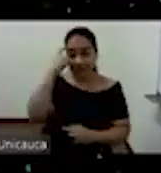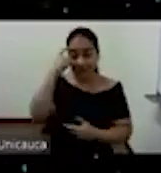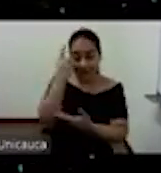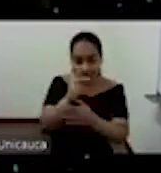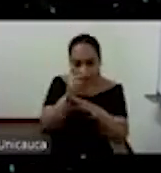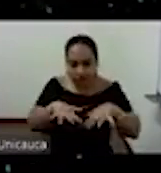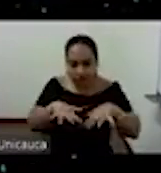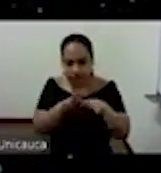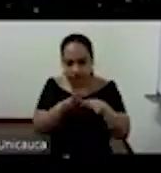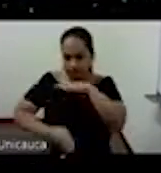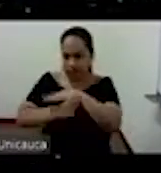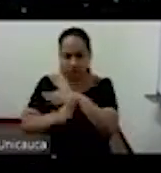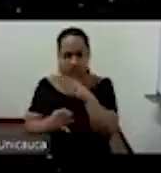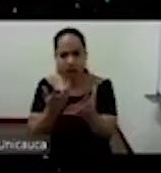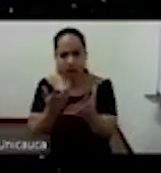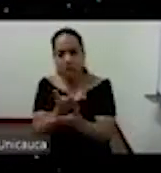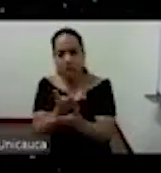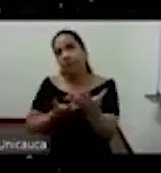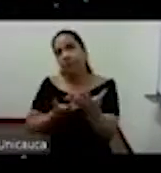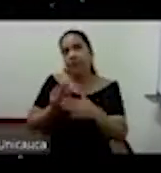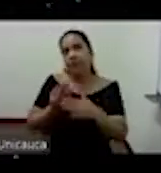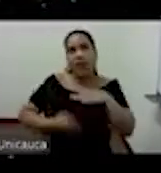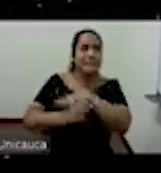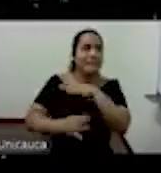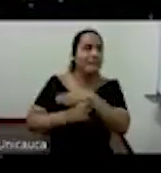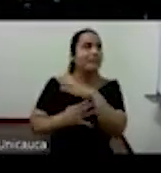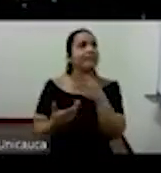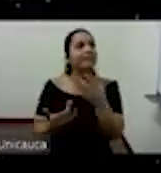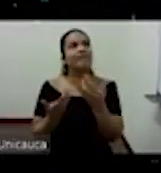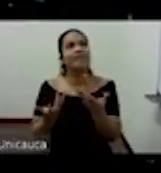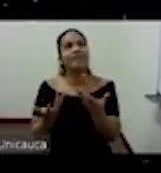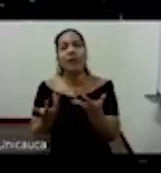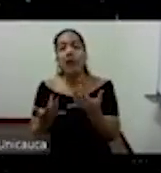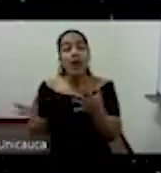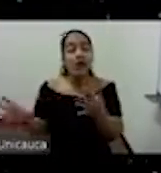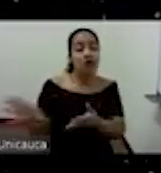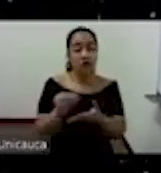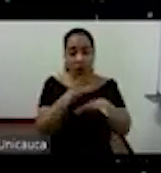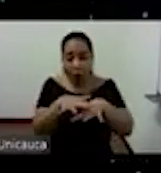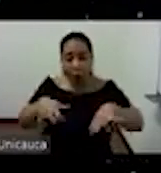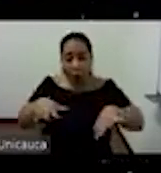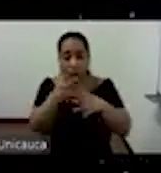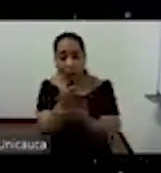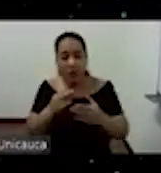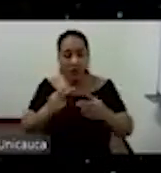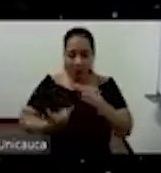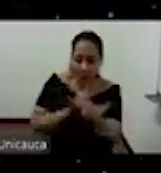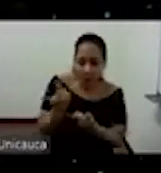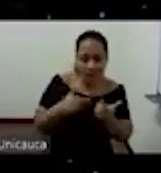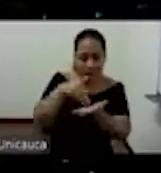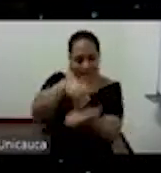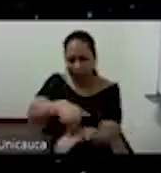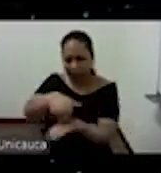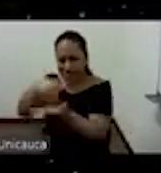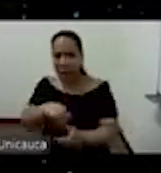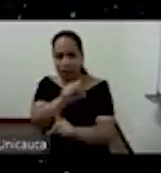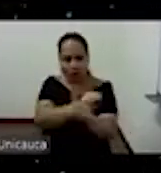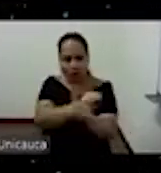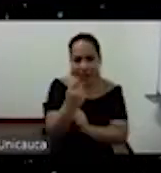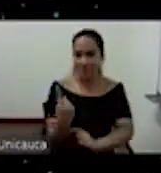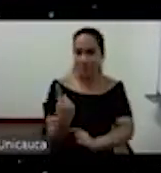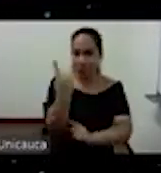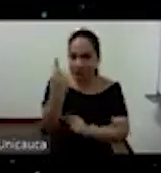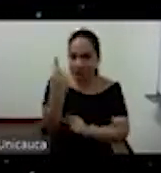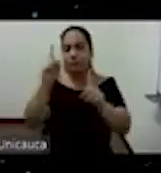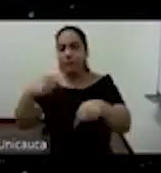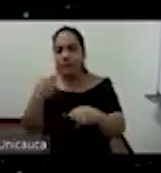en medio de todas estas luchas, estas resistencias sociales y políticas,